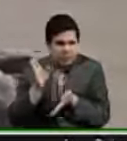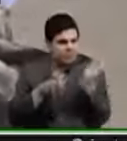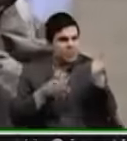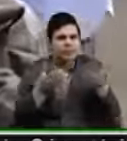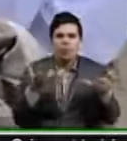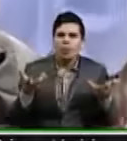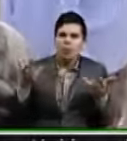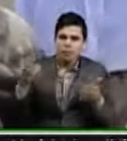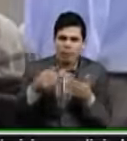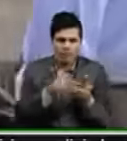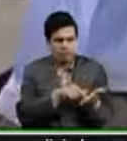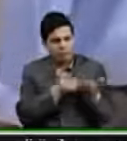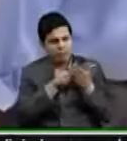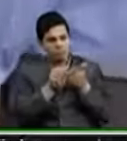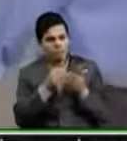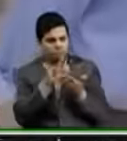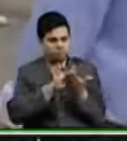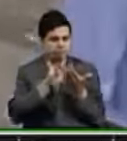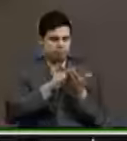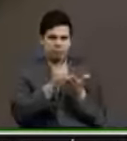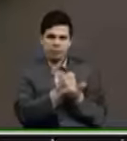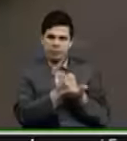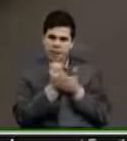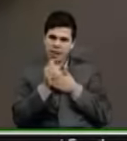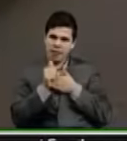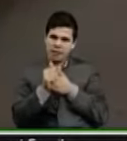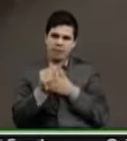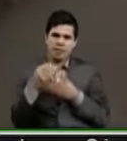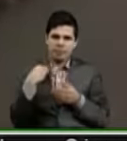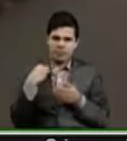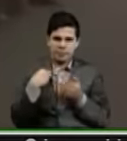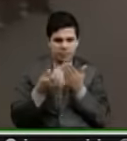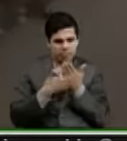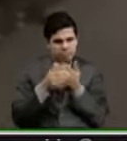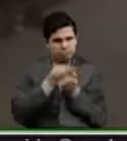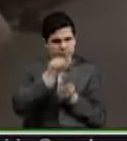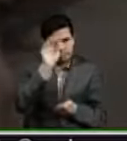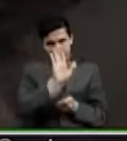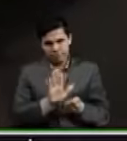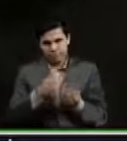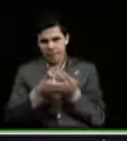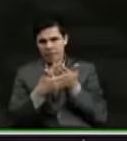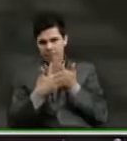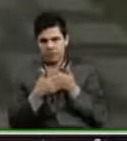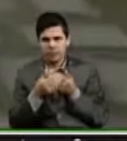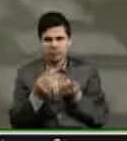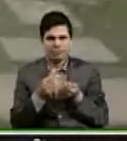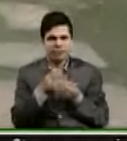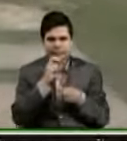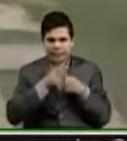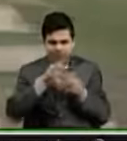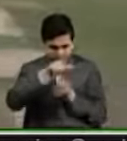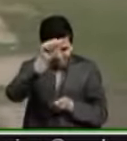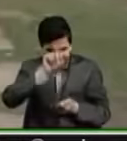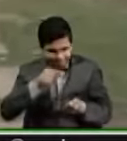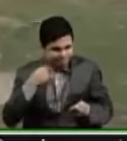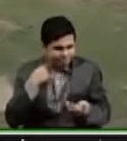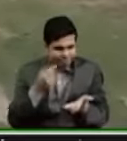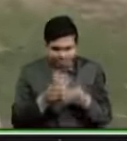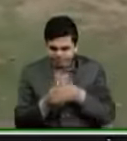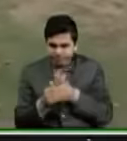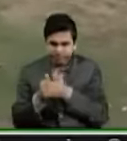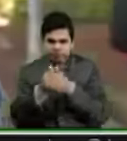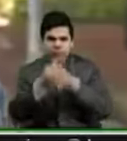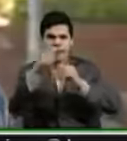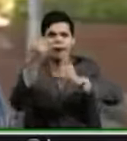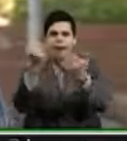quieren ir. Y en vista de que la universidad tiene herramientas, tiene un mapa, pero esas herramientas se quedaban cortas, la verdad, nosotros pensamos. Y en